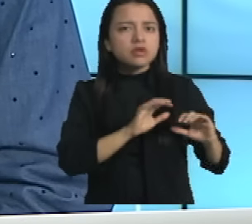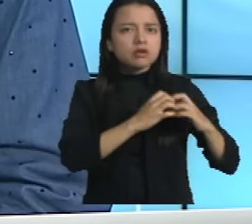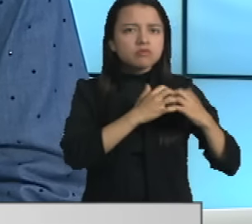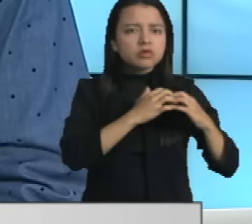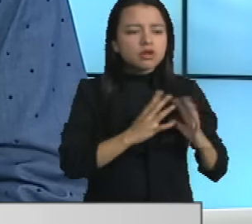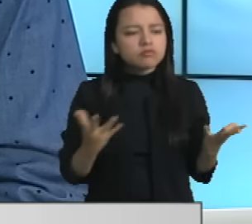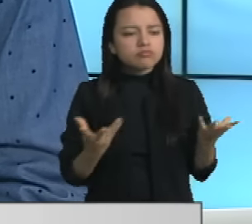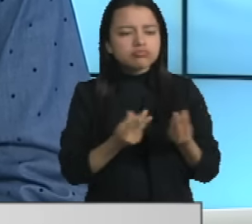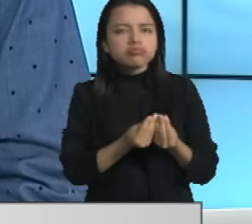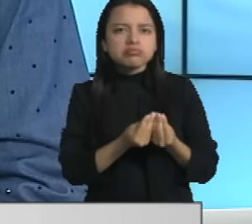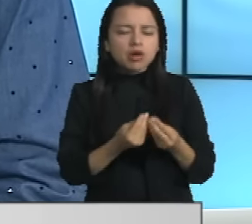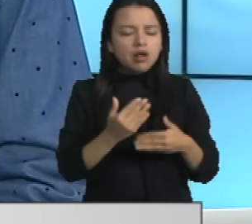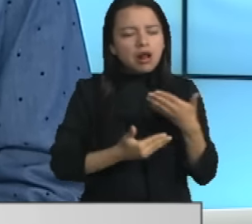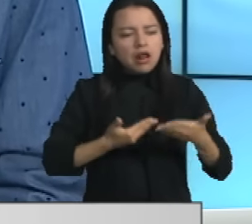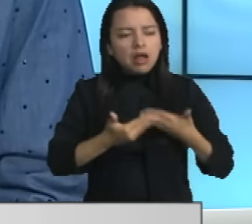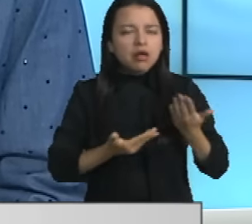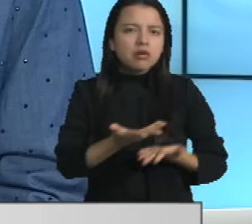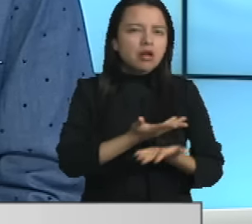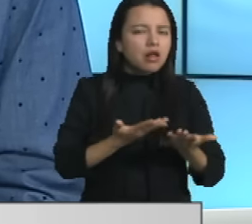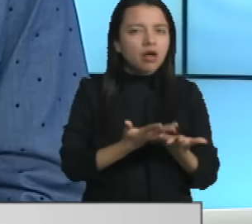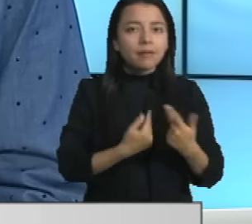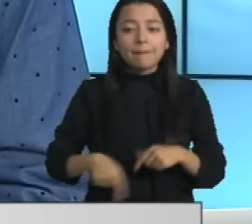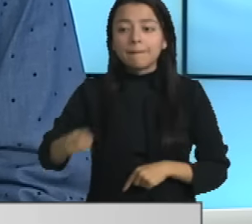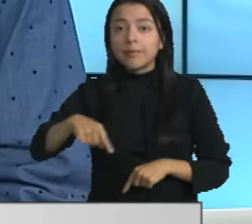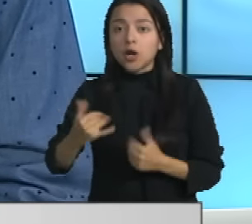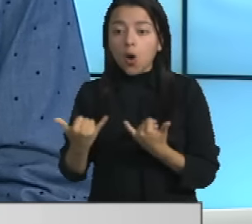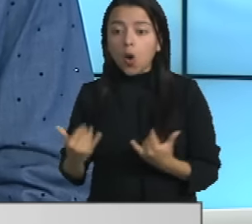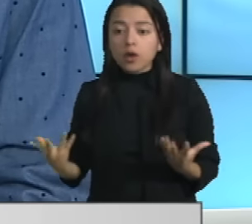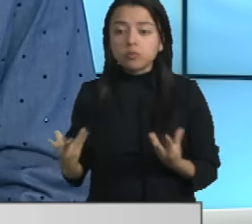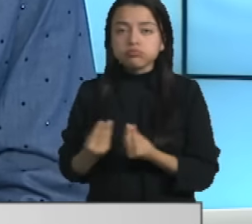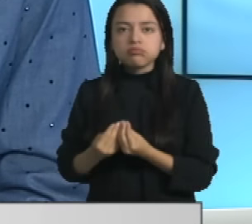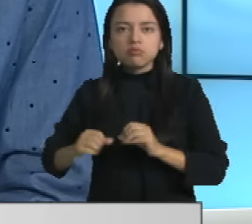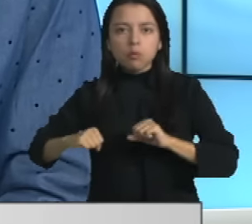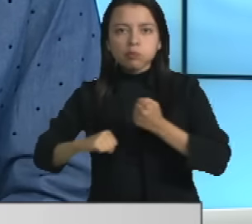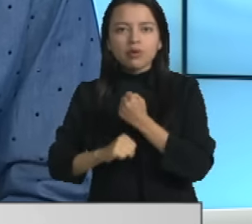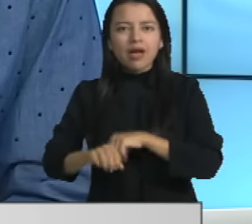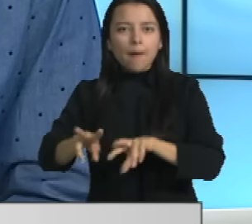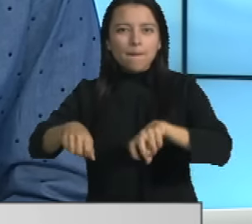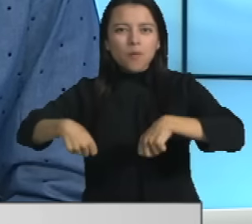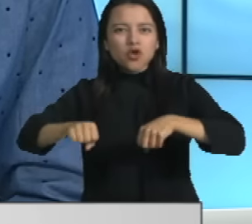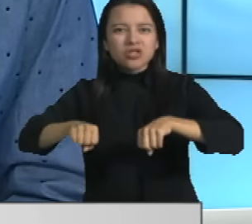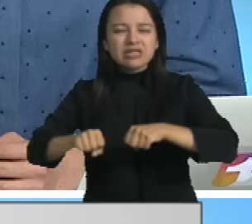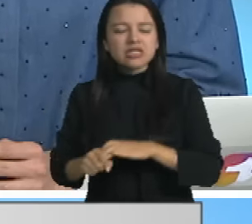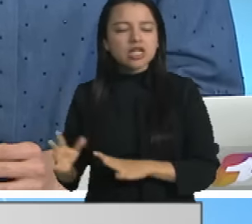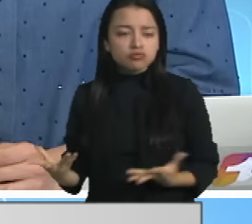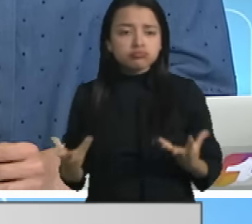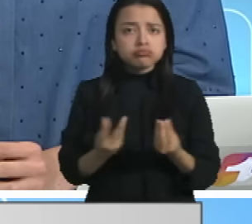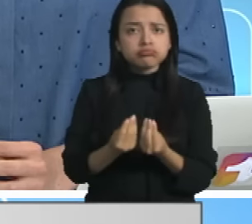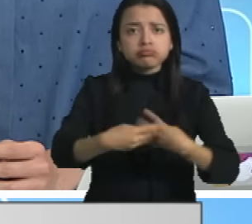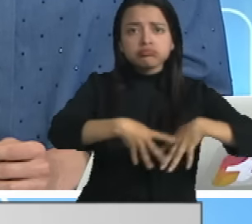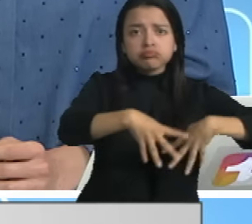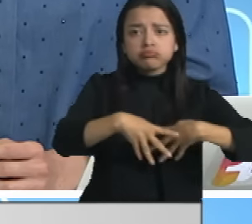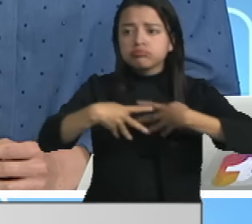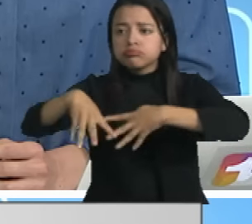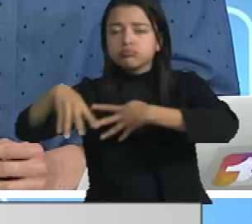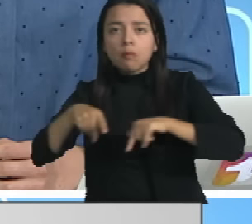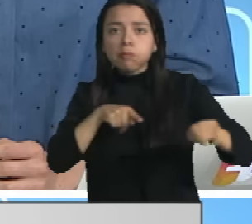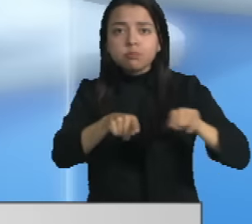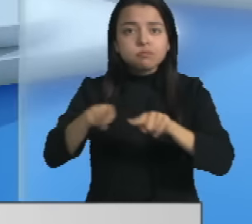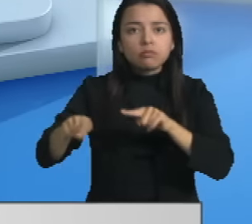que se adelanta desde el lunes. Los motociclistas también se unieron a las manifestaciones. Luisa Fernández tiene más información. Luisa, muy buenas